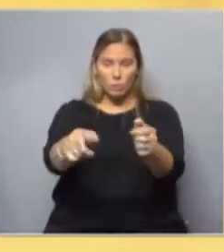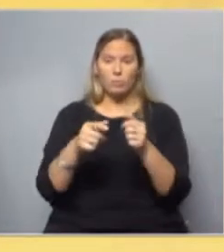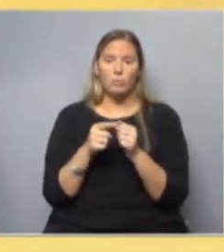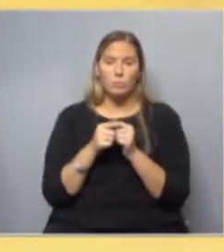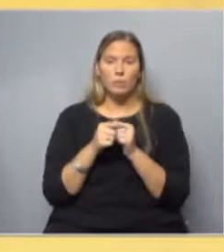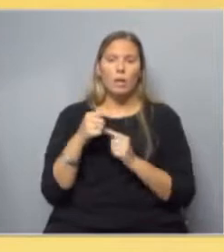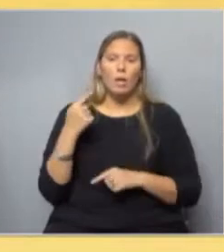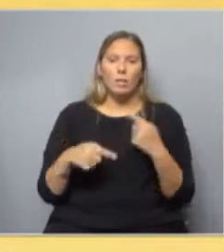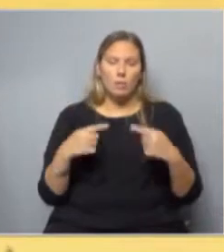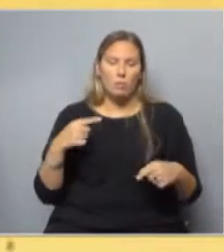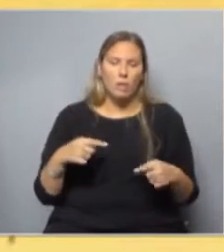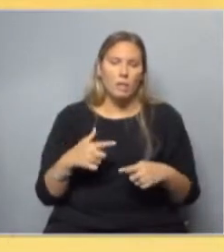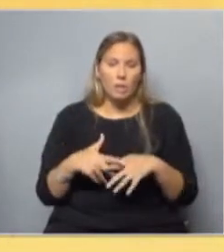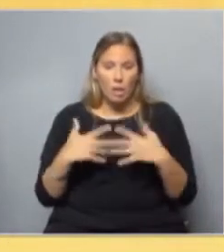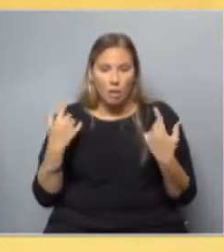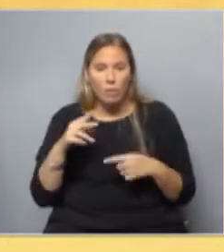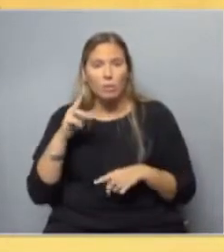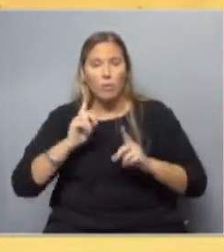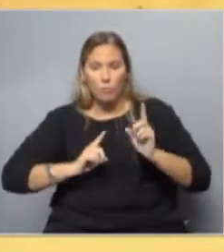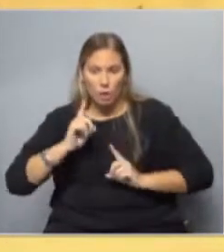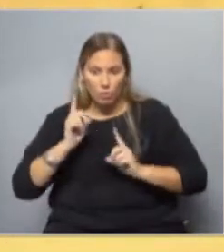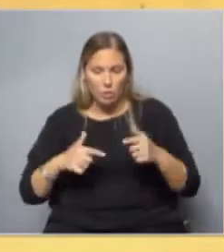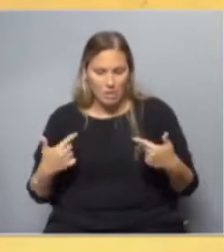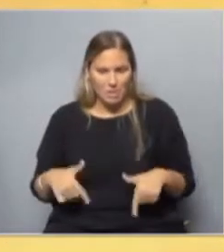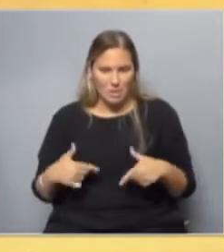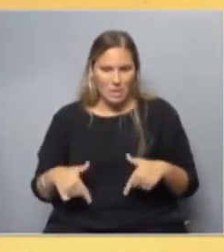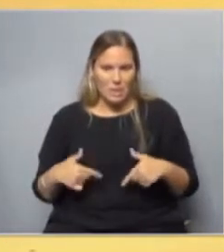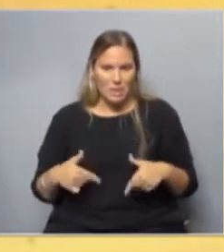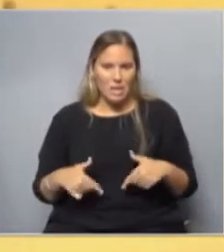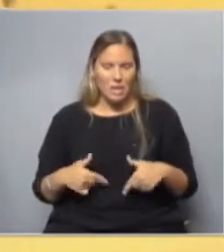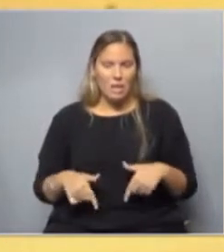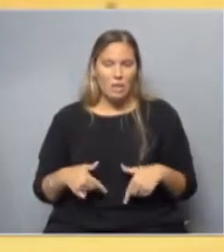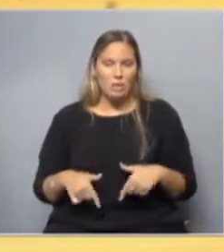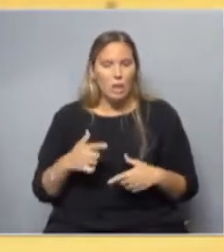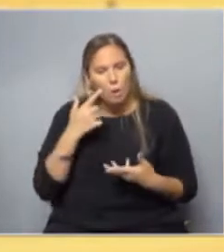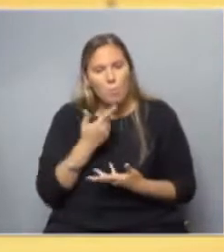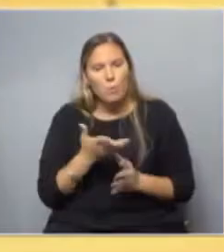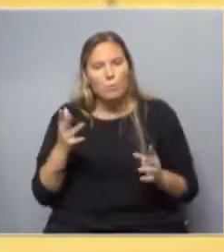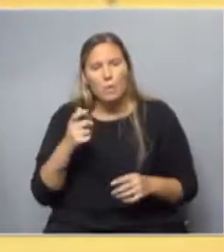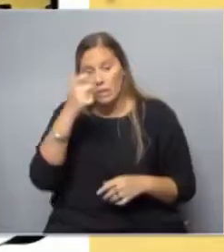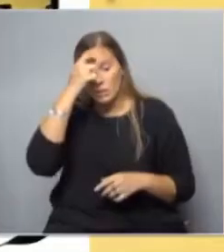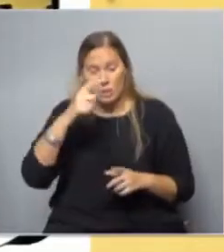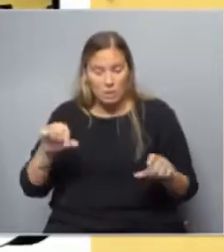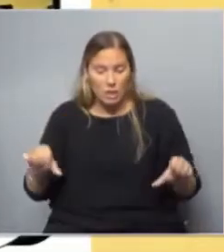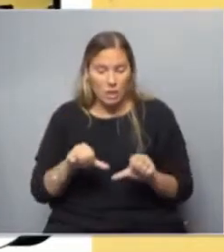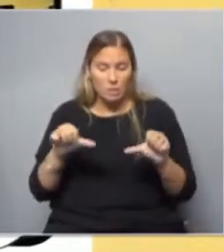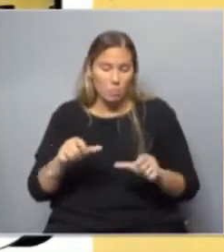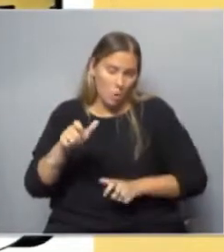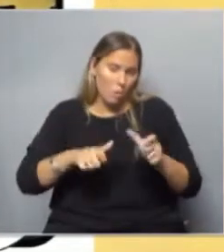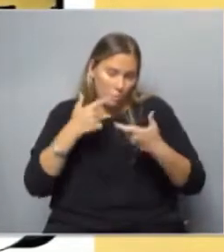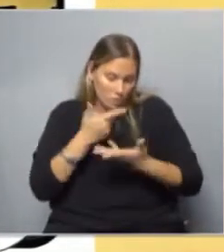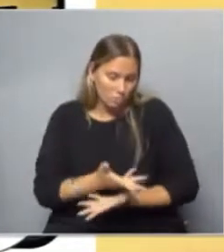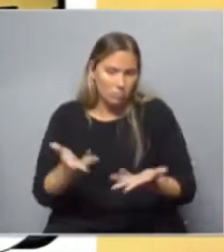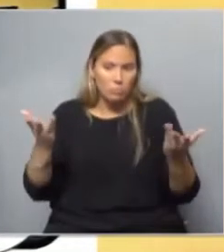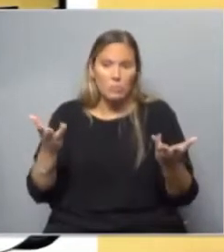en los distintos eventos que se hacían en la facultad o en la intendencia, ¿no? de mostrar la ciencia que hacemos a la comunidad, yo